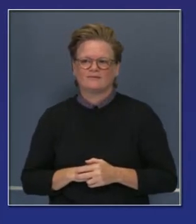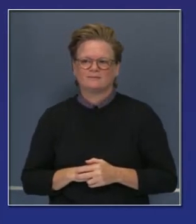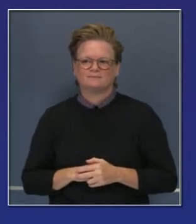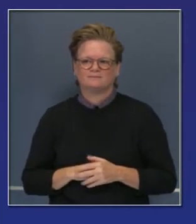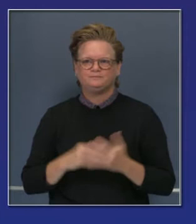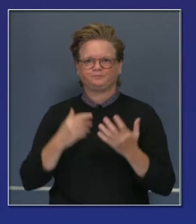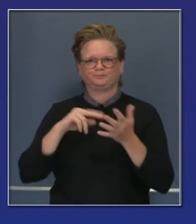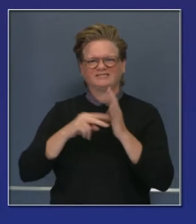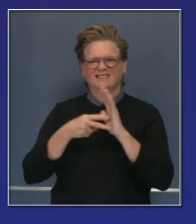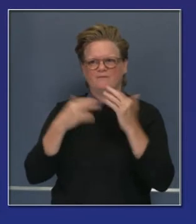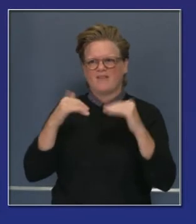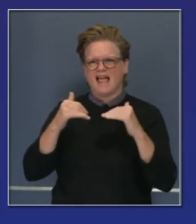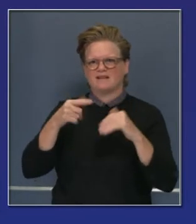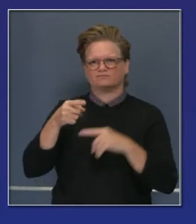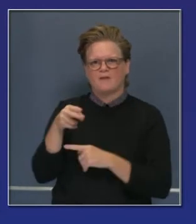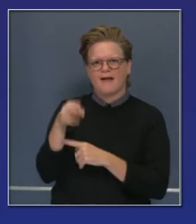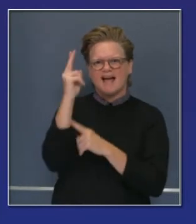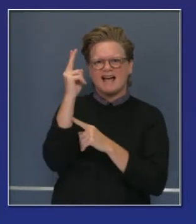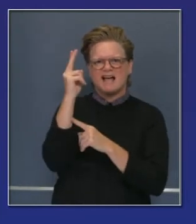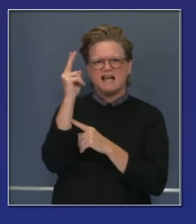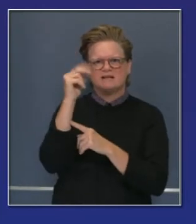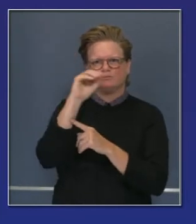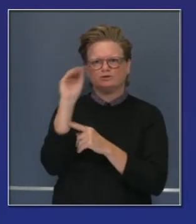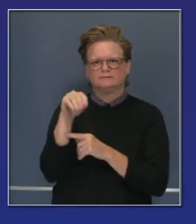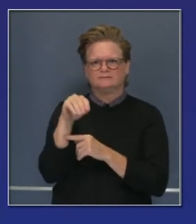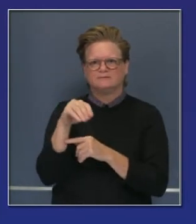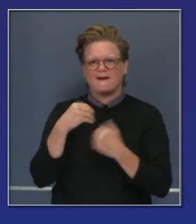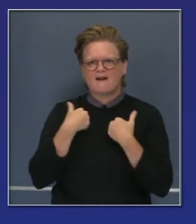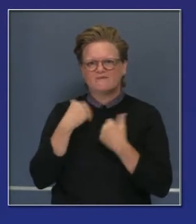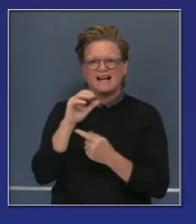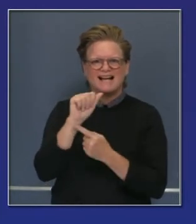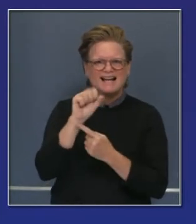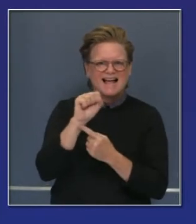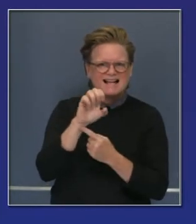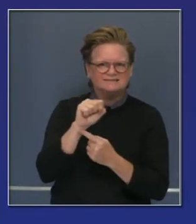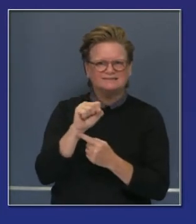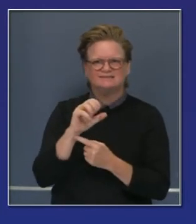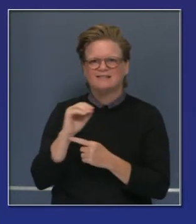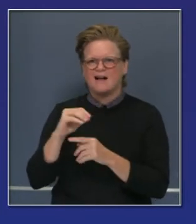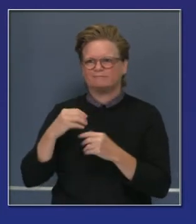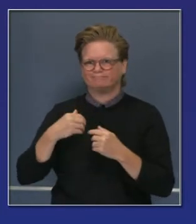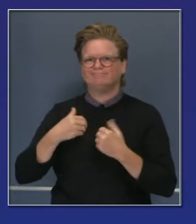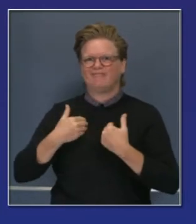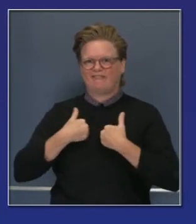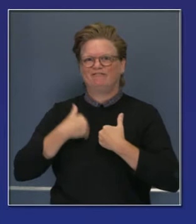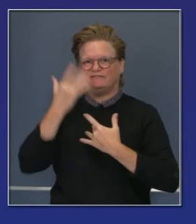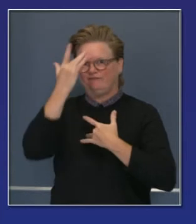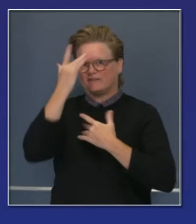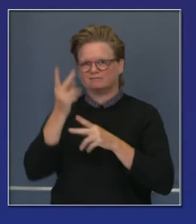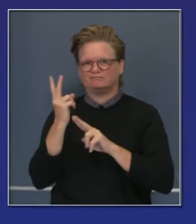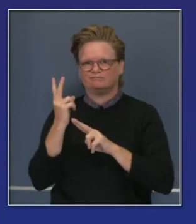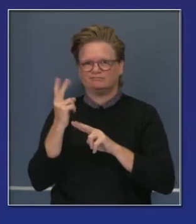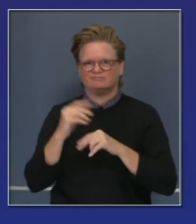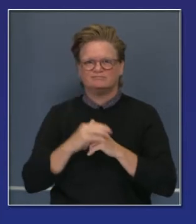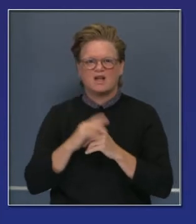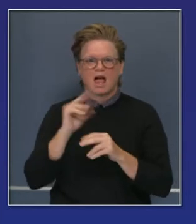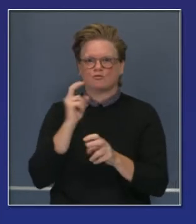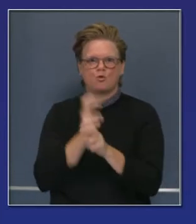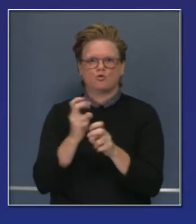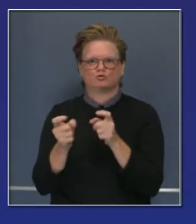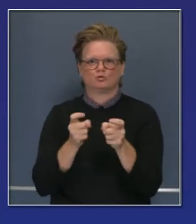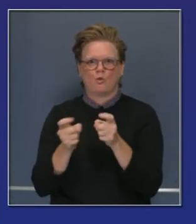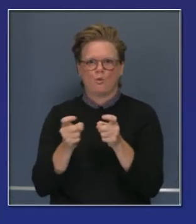con widespread, la propagación amplia de COVID-19. Nuevos